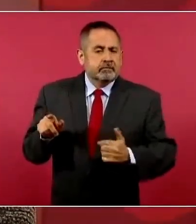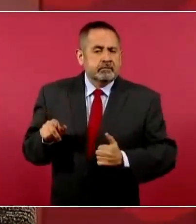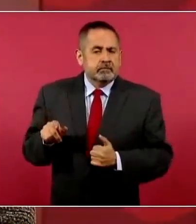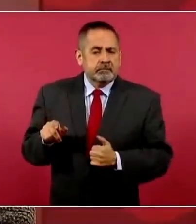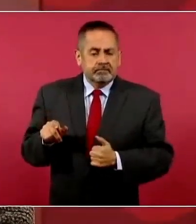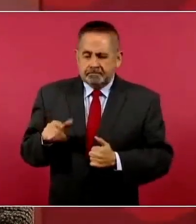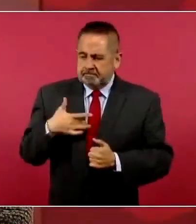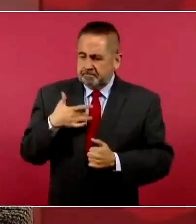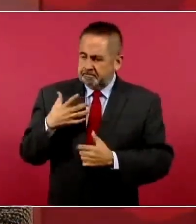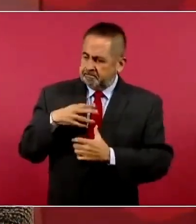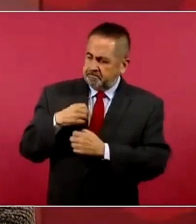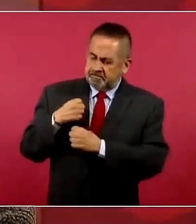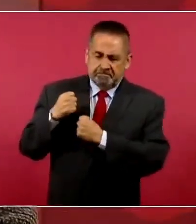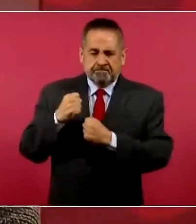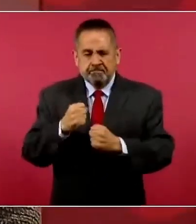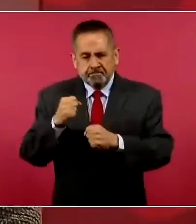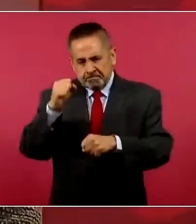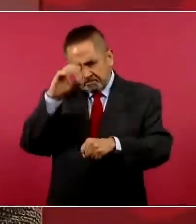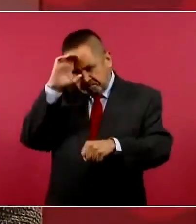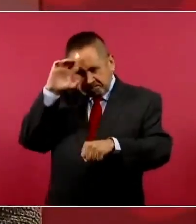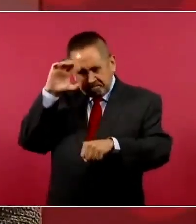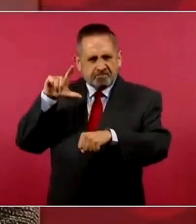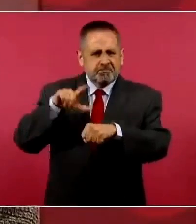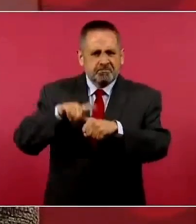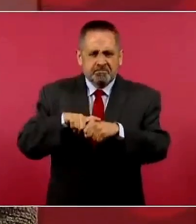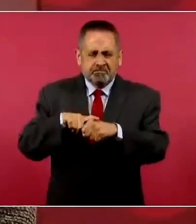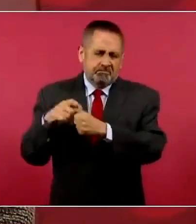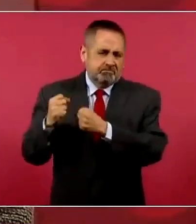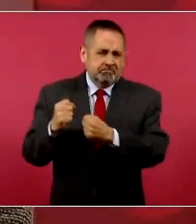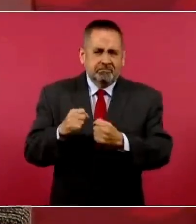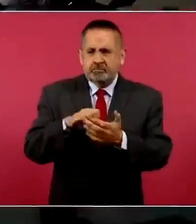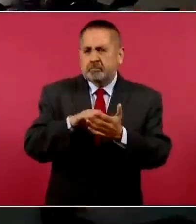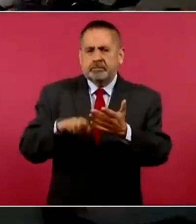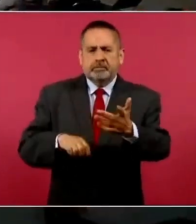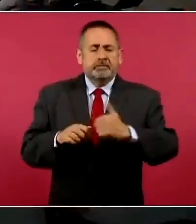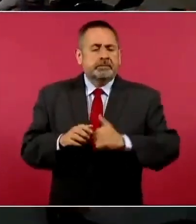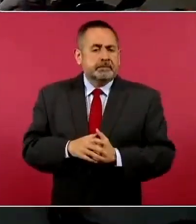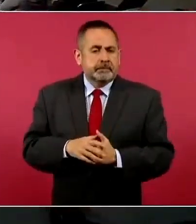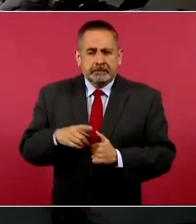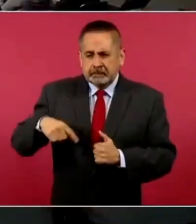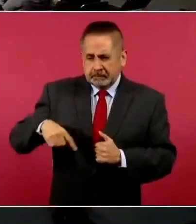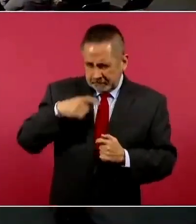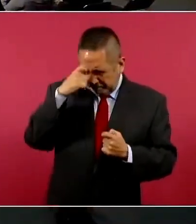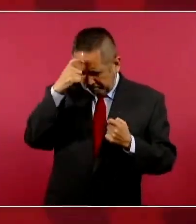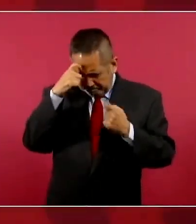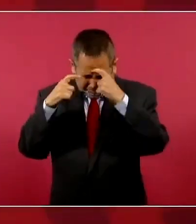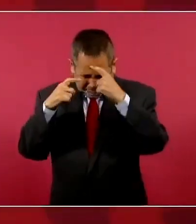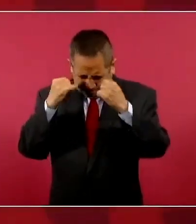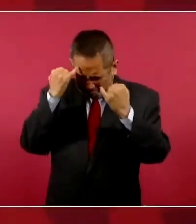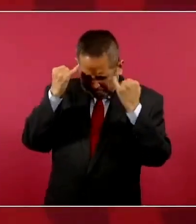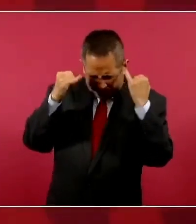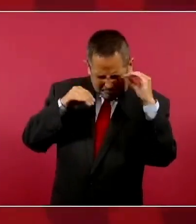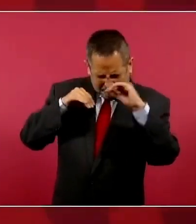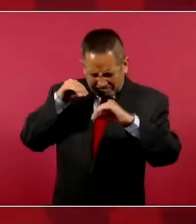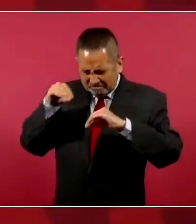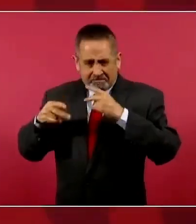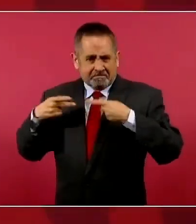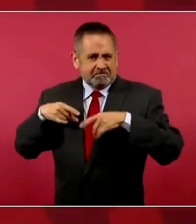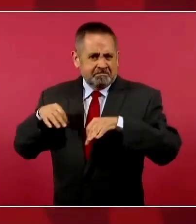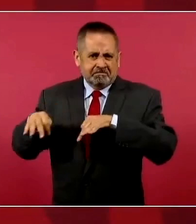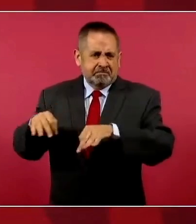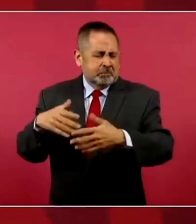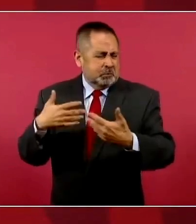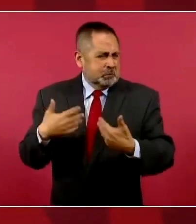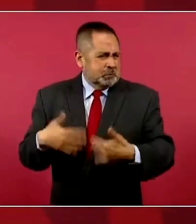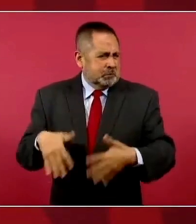la fortaleza cultural, por ejemplo, la creatividad de los trabajadores. ¿De